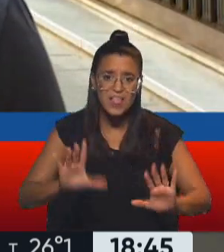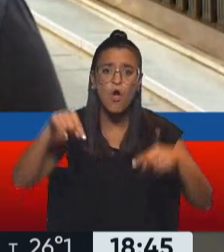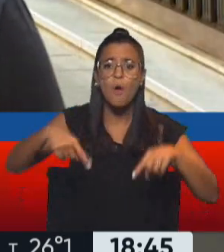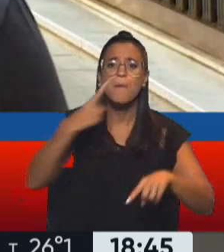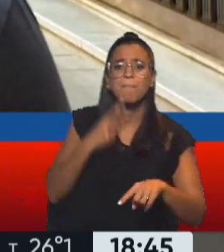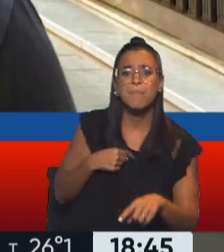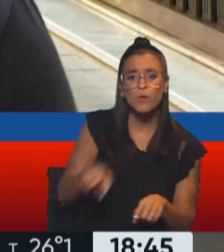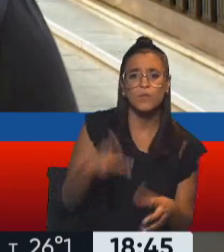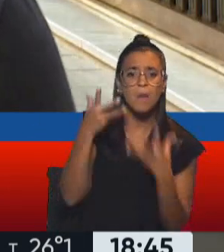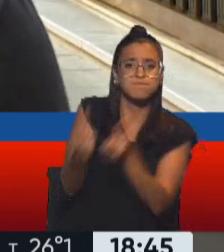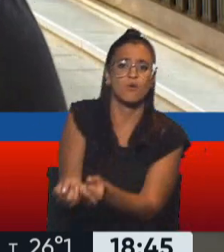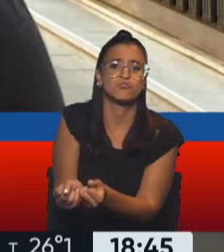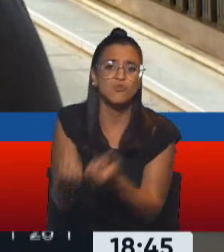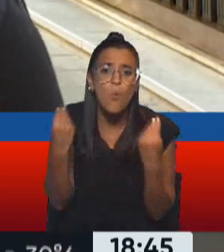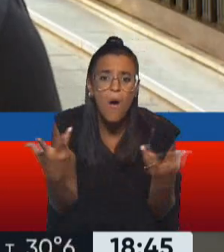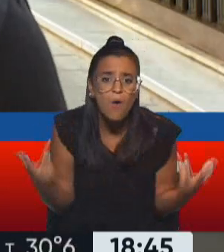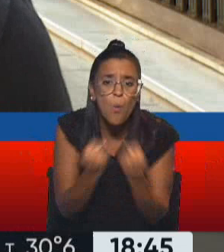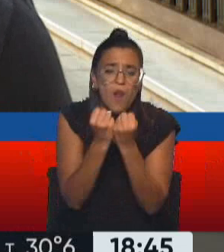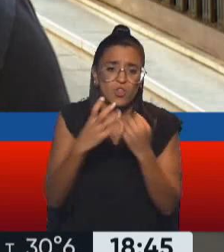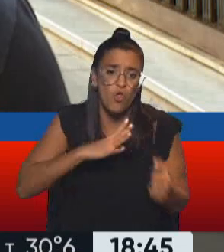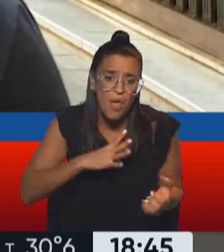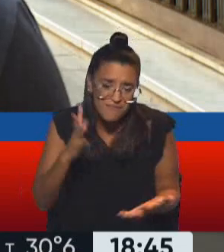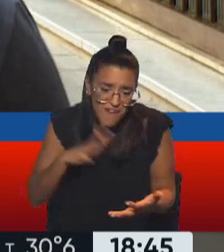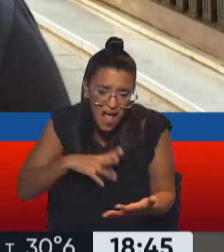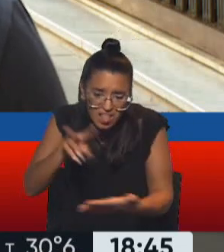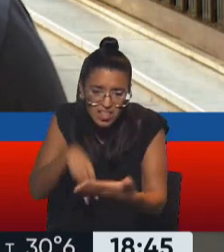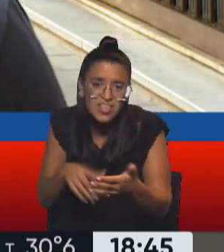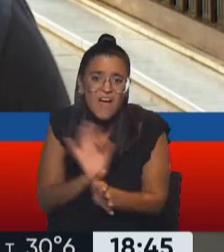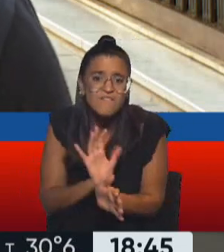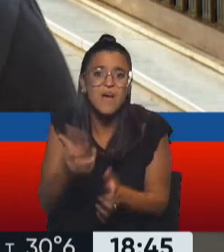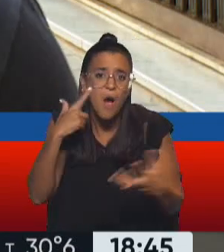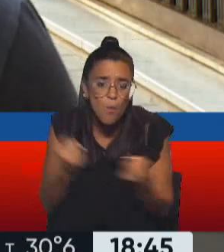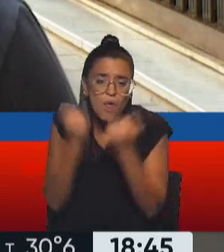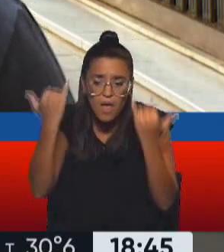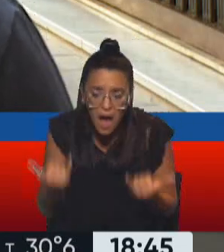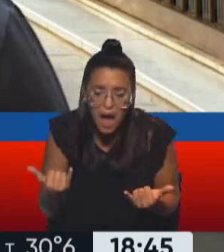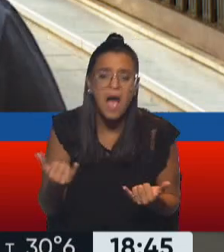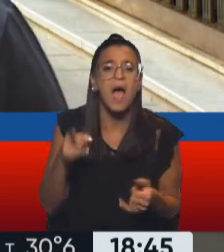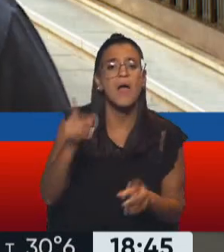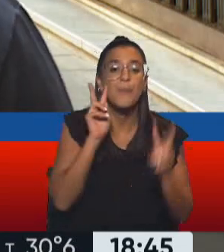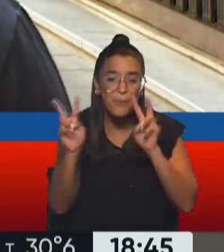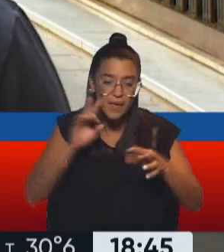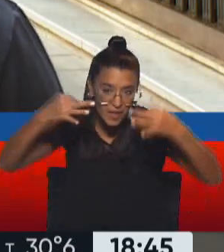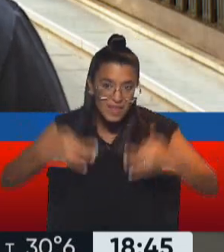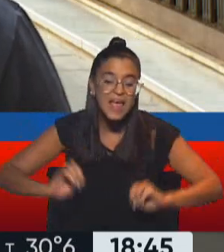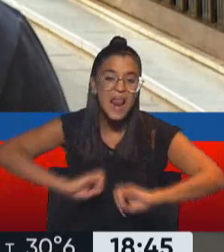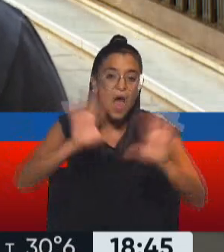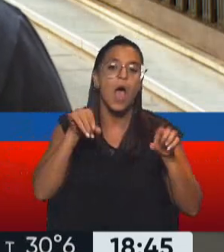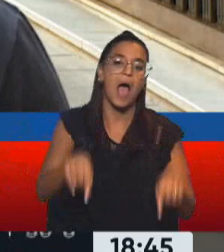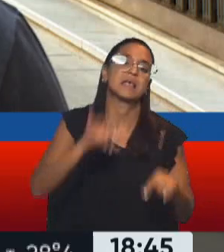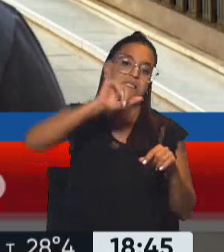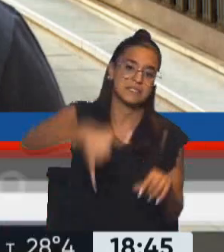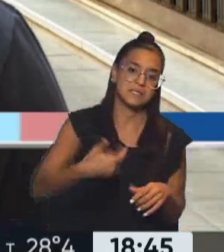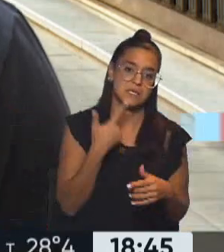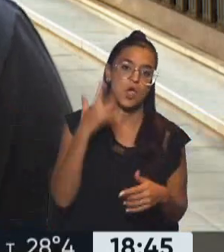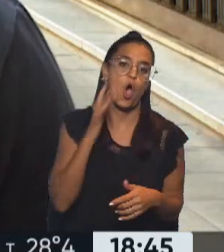alguien, ¿van a apoyar este acuerdo? Y yo, ¿cuál acuerdo? Si todavía no está. Si cuando aparezca el acuerdo y nosotros lo veamos en todas sus letras, ahí seguramente podremos fijar